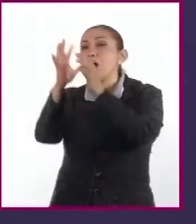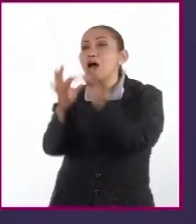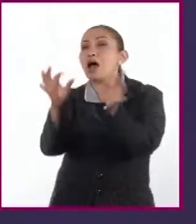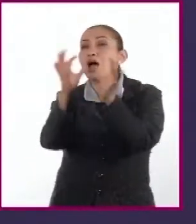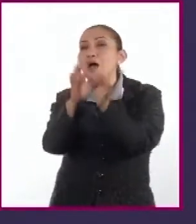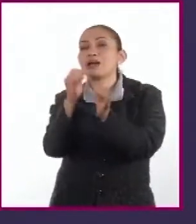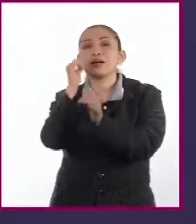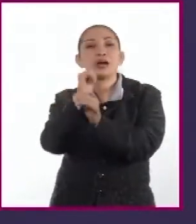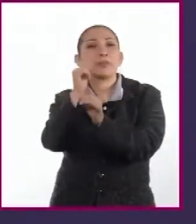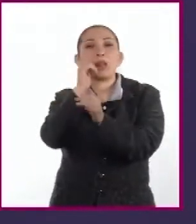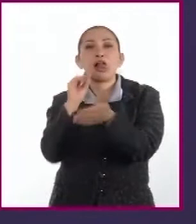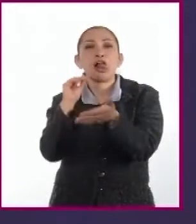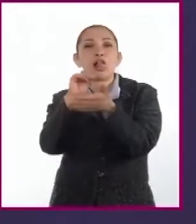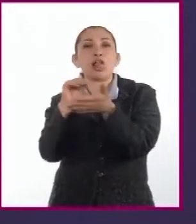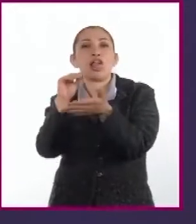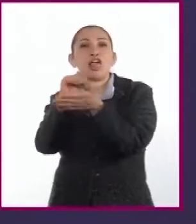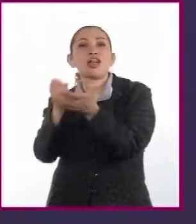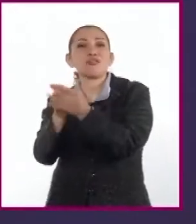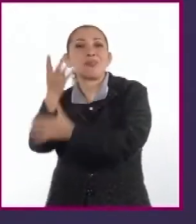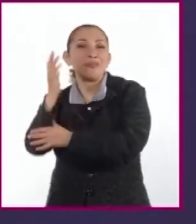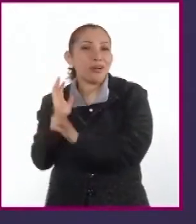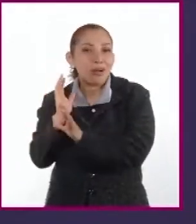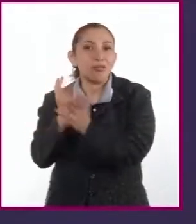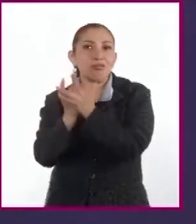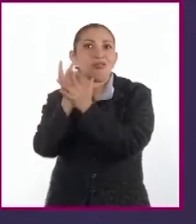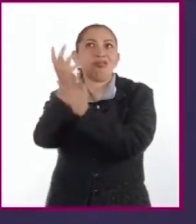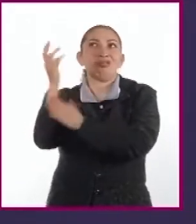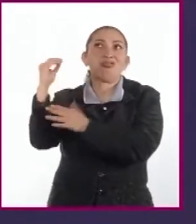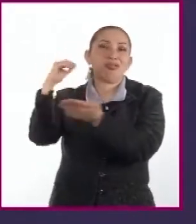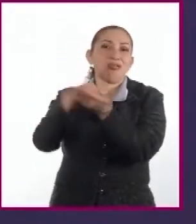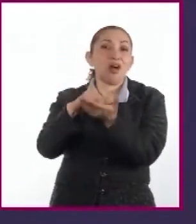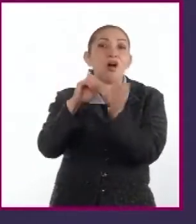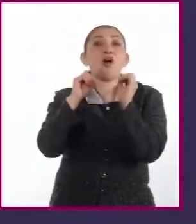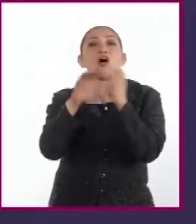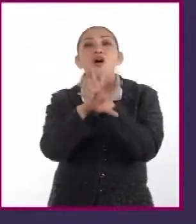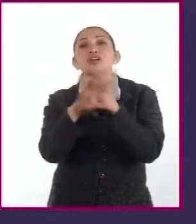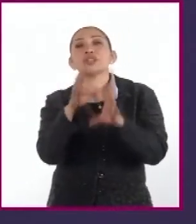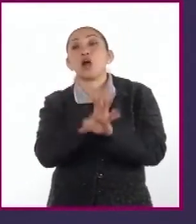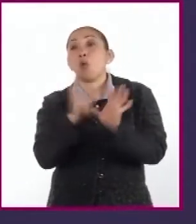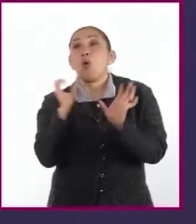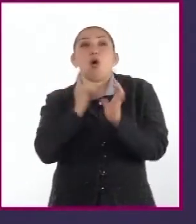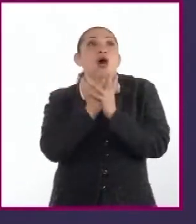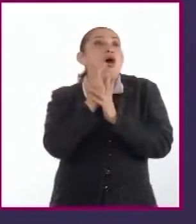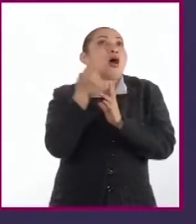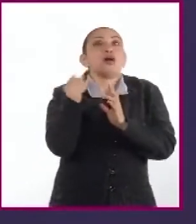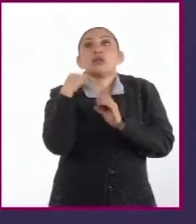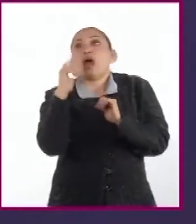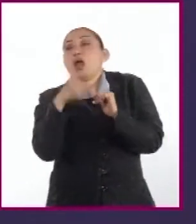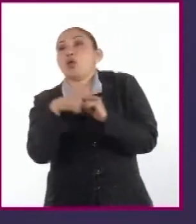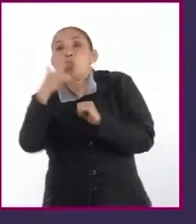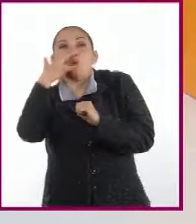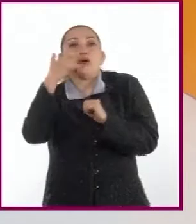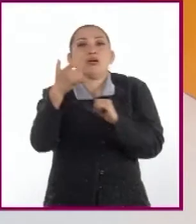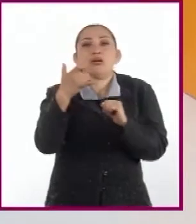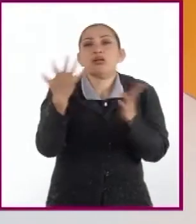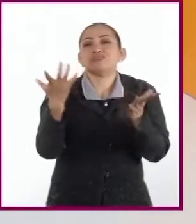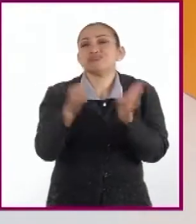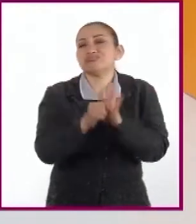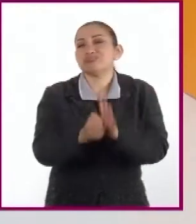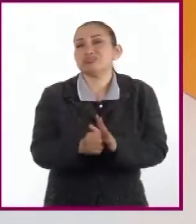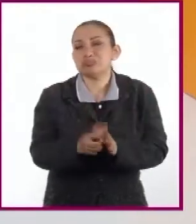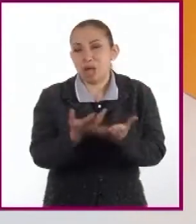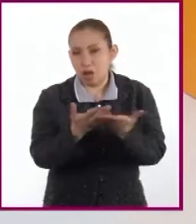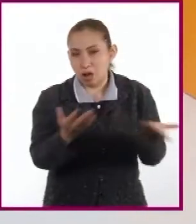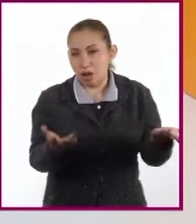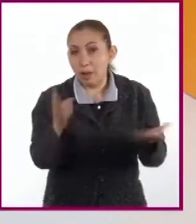es común que se le agreguen nuevos datos, exageraciones o elementos de tipo sobrenatural o simbólicos. ¿Qué les